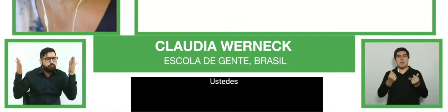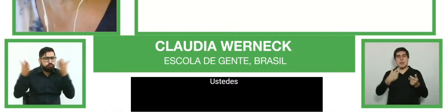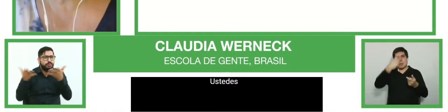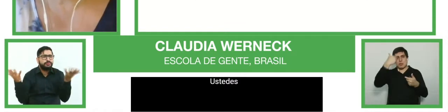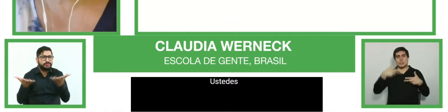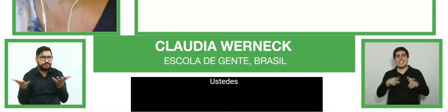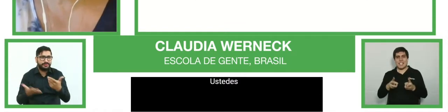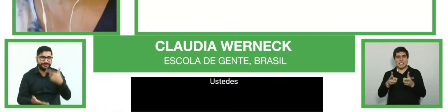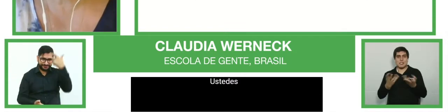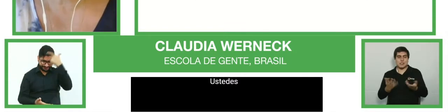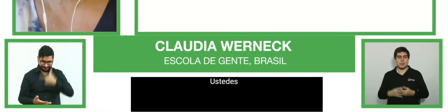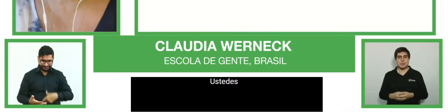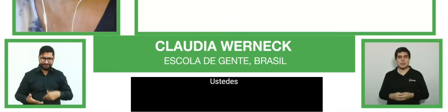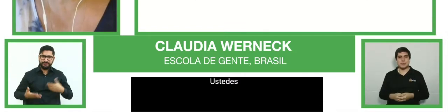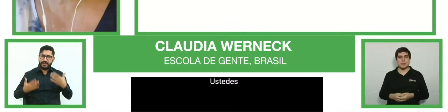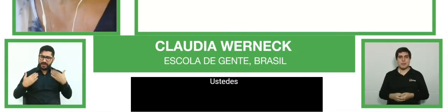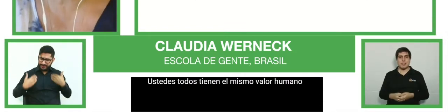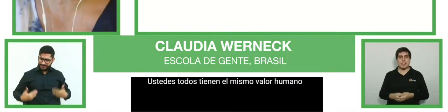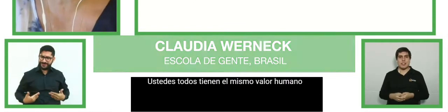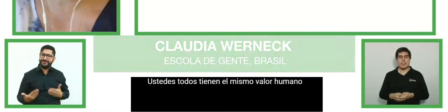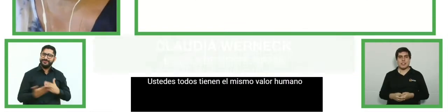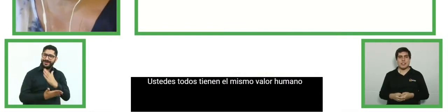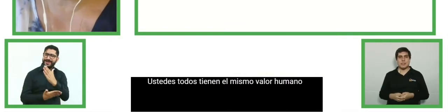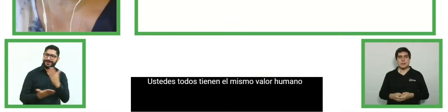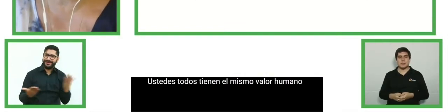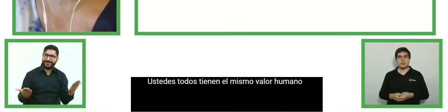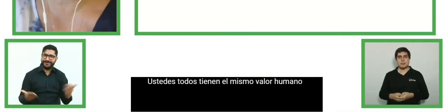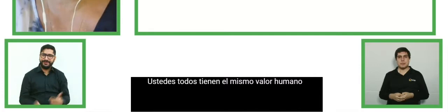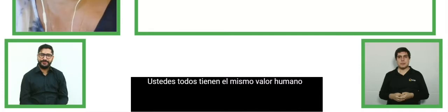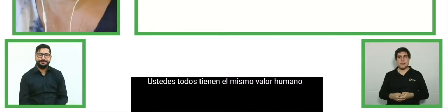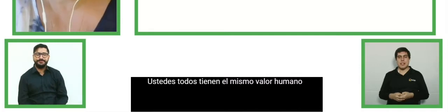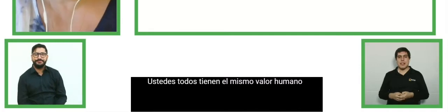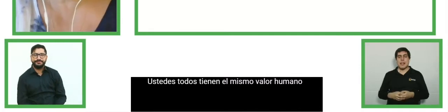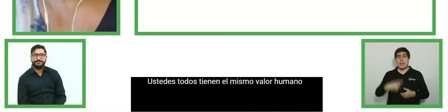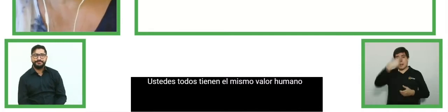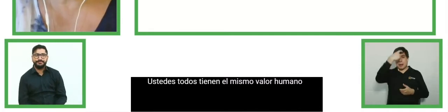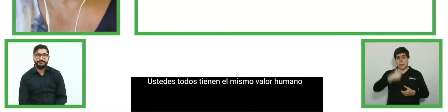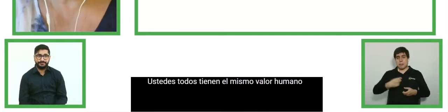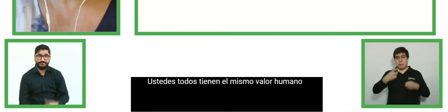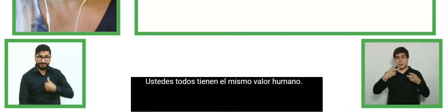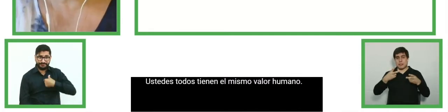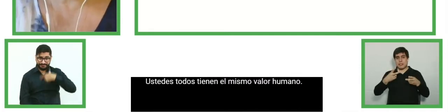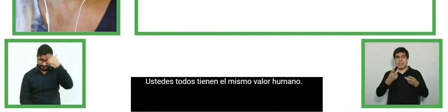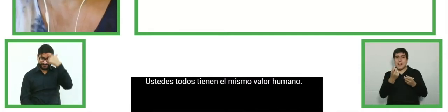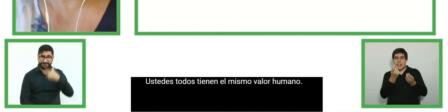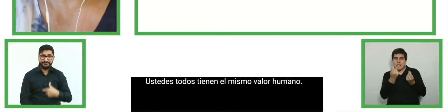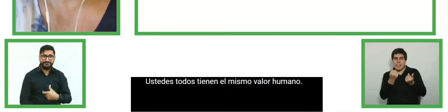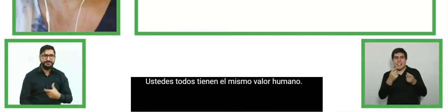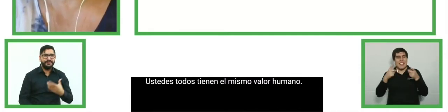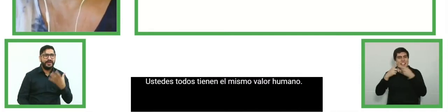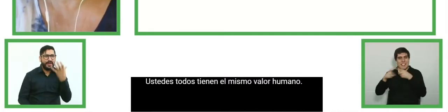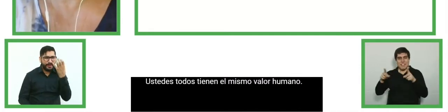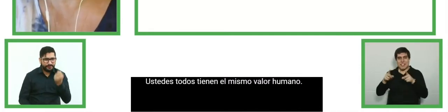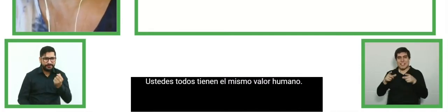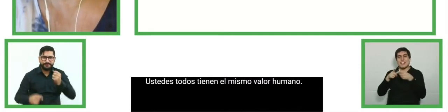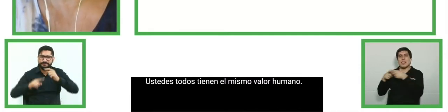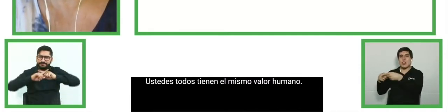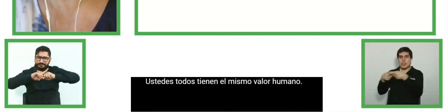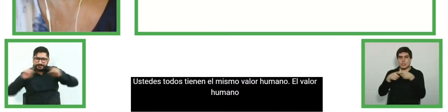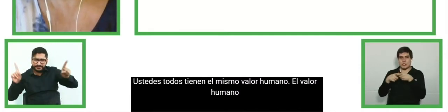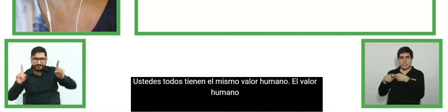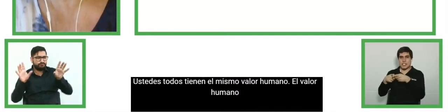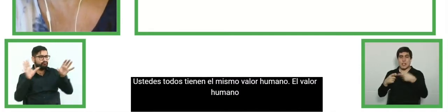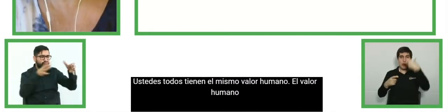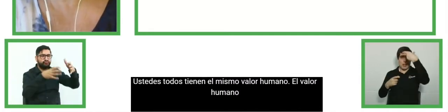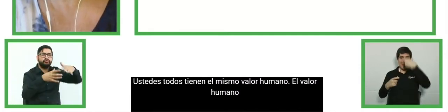El valor humano es diferente del valor social. Nada le puede sacar o agregar valor humano a